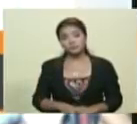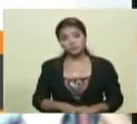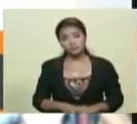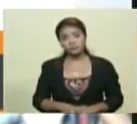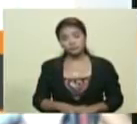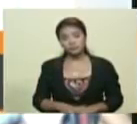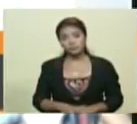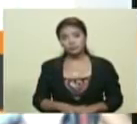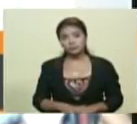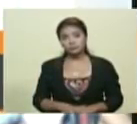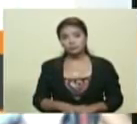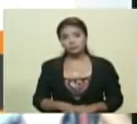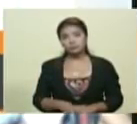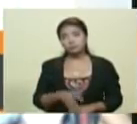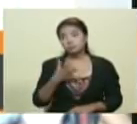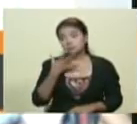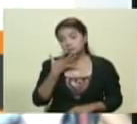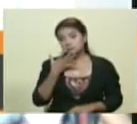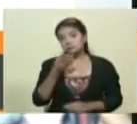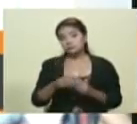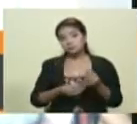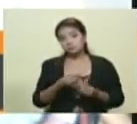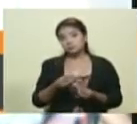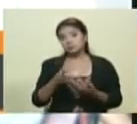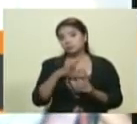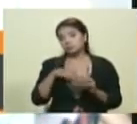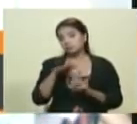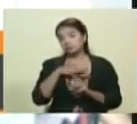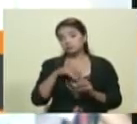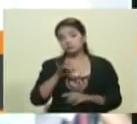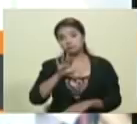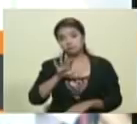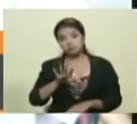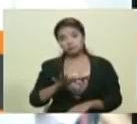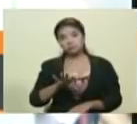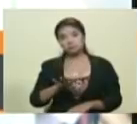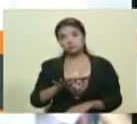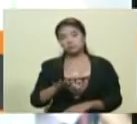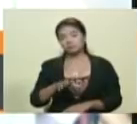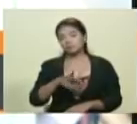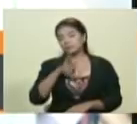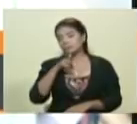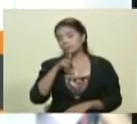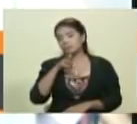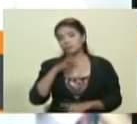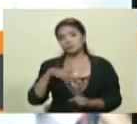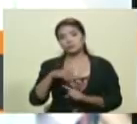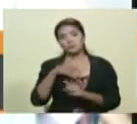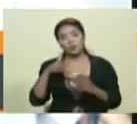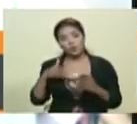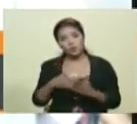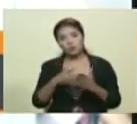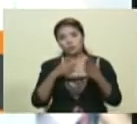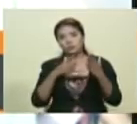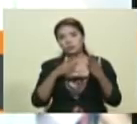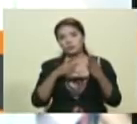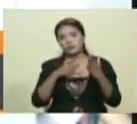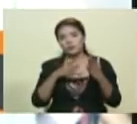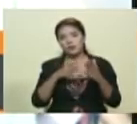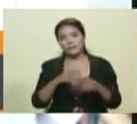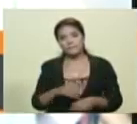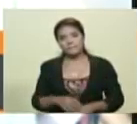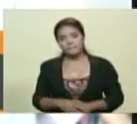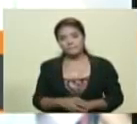de ocurrir semejante atentado contra la